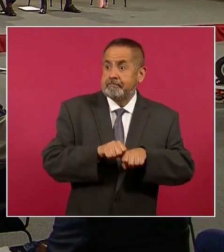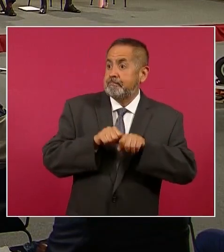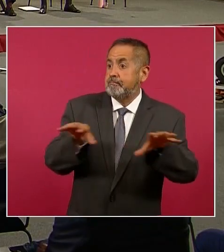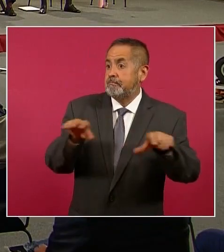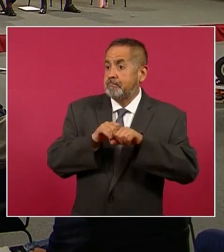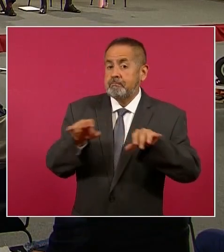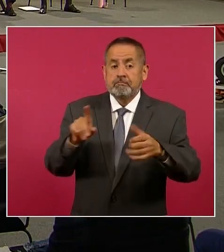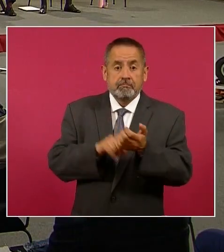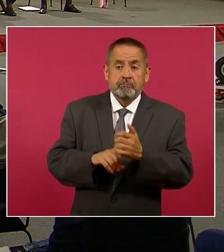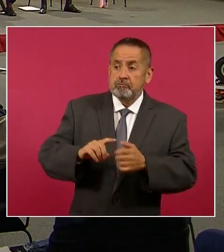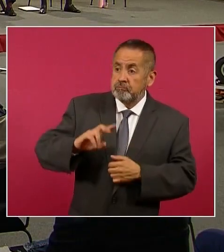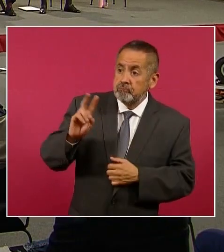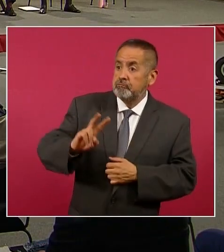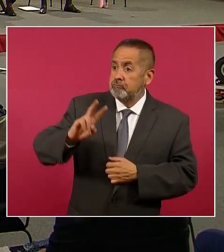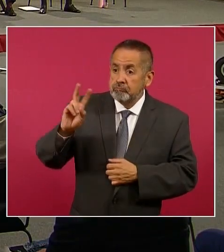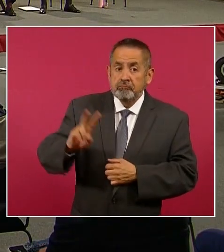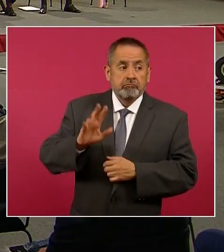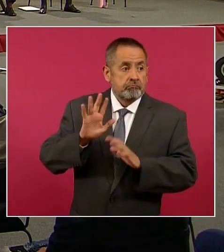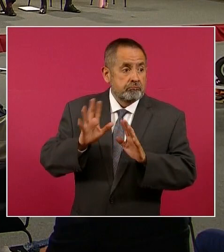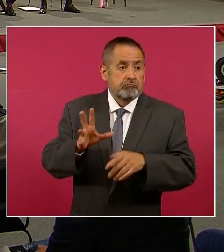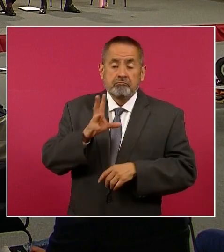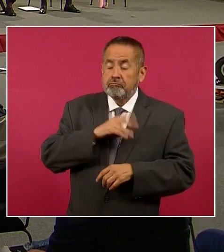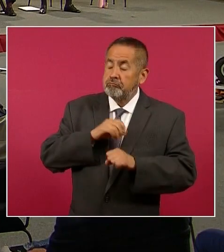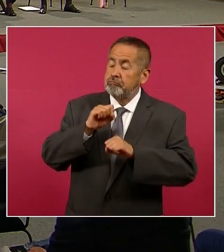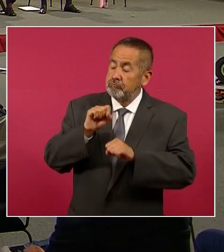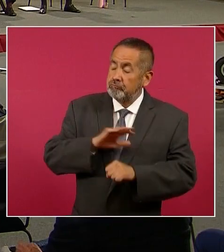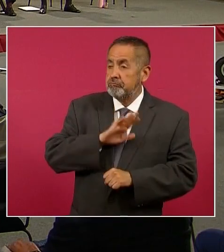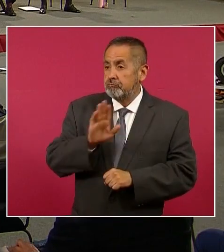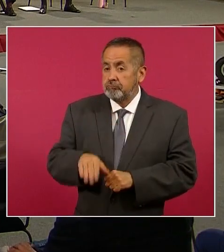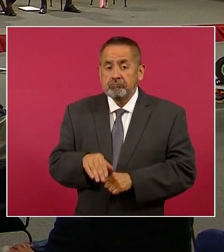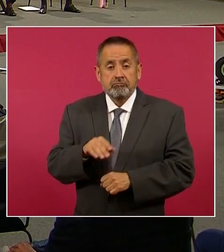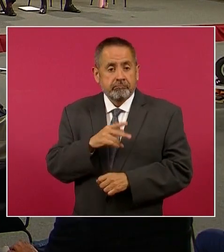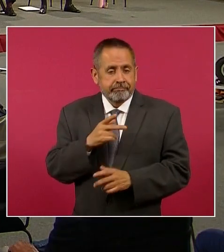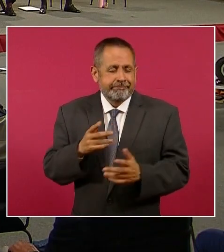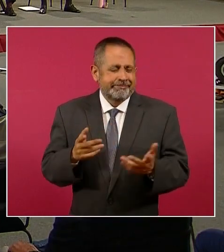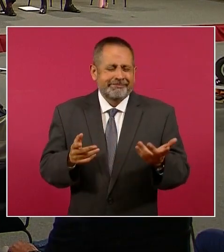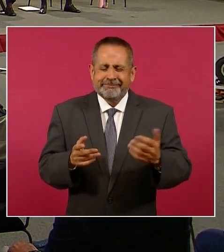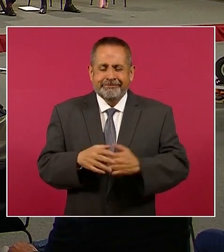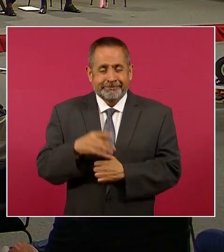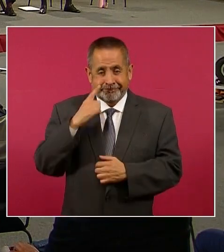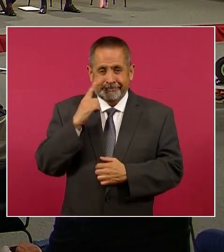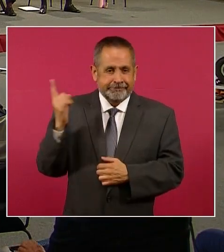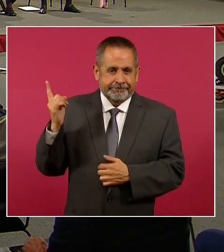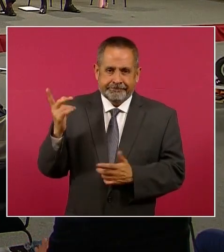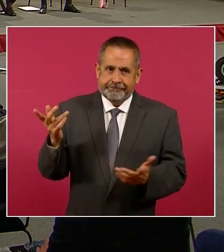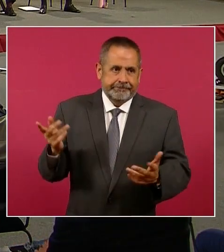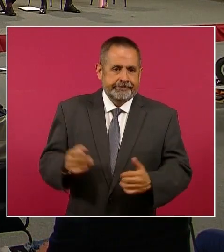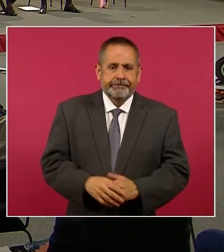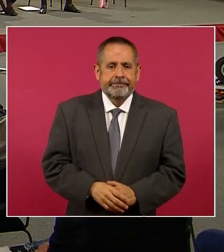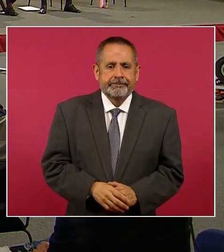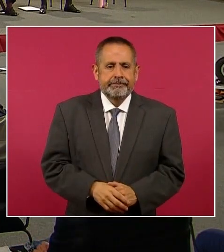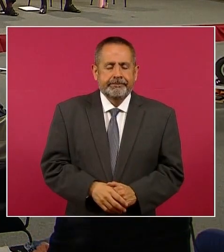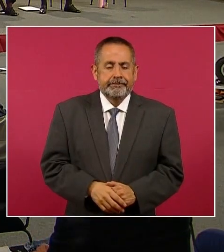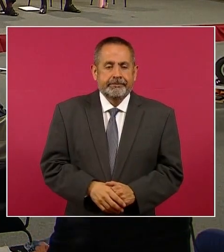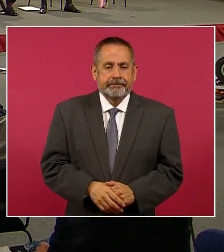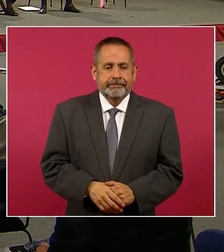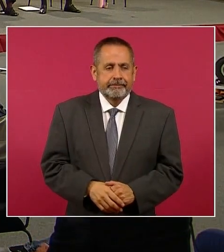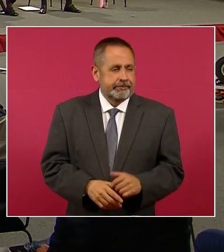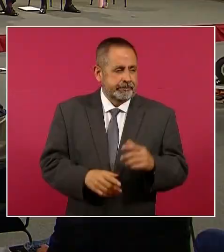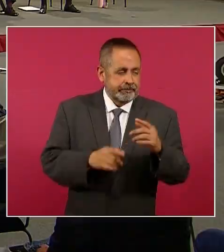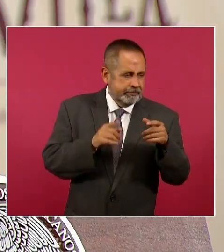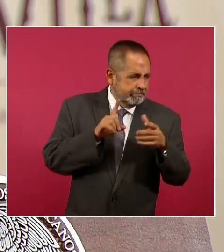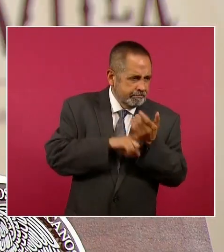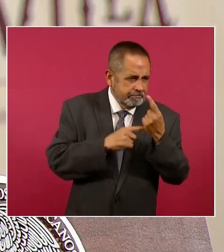que reproducen los discursos de la oposición. Aquí, como podemos ver en la pantalla. Si eso no es